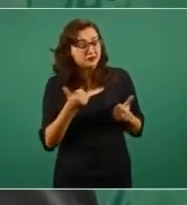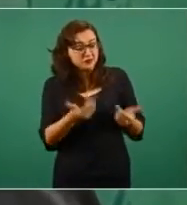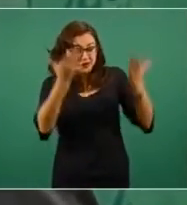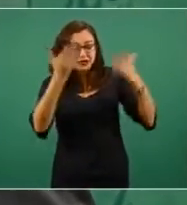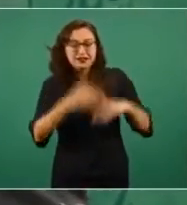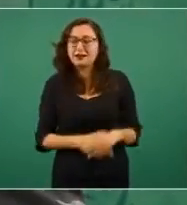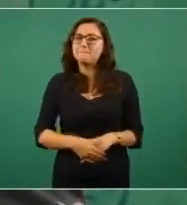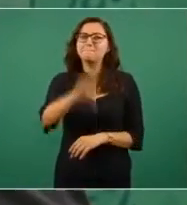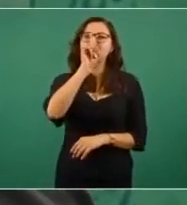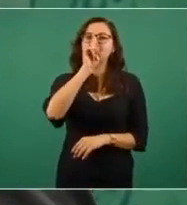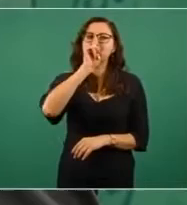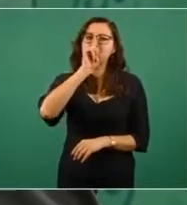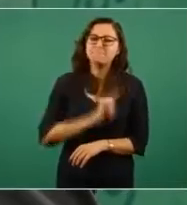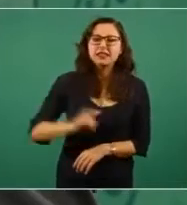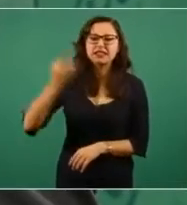Y repito, este es el ejemplo.